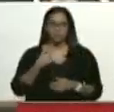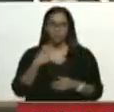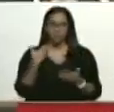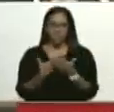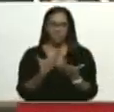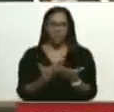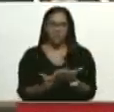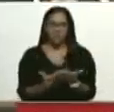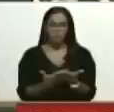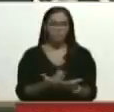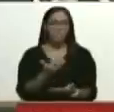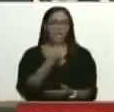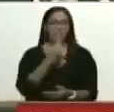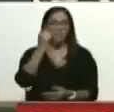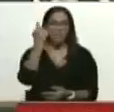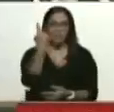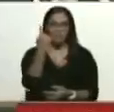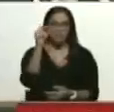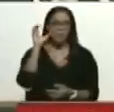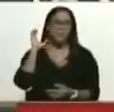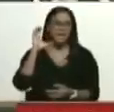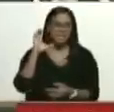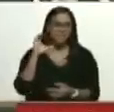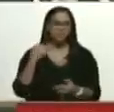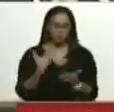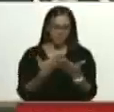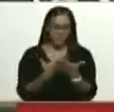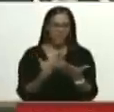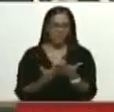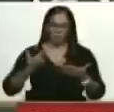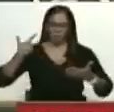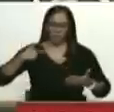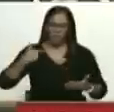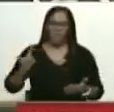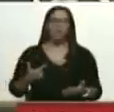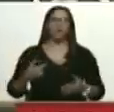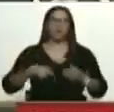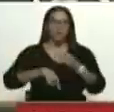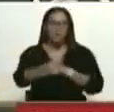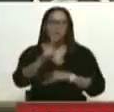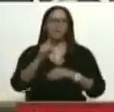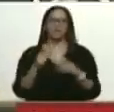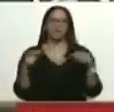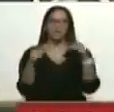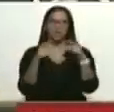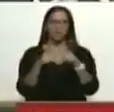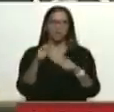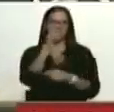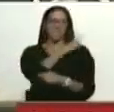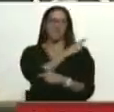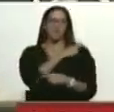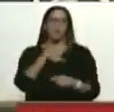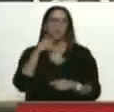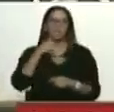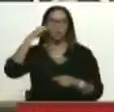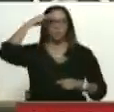país, soy testigo porque tengo la oportunidad de ir a reuniones del alto mando político y alto mando